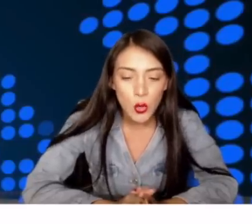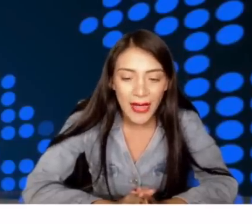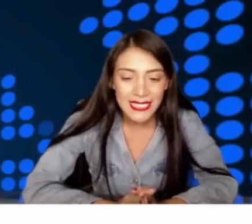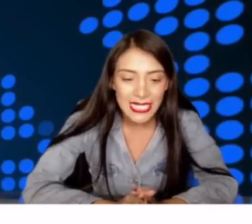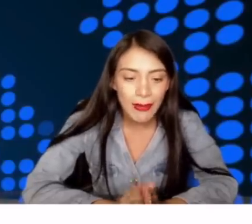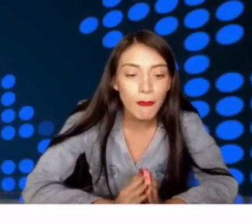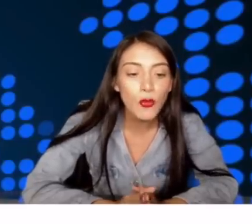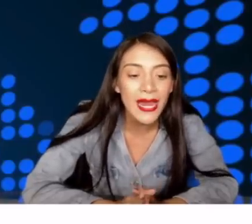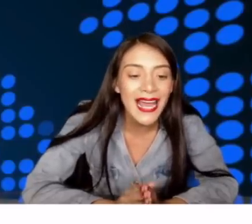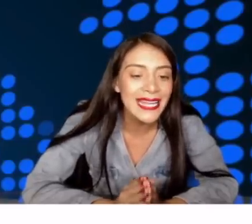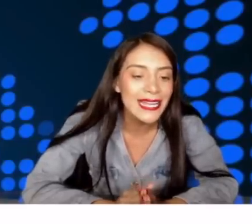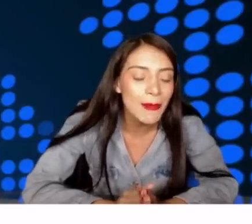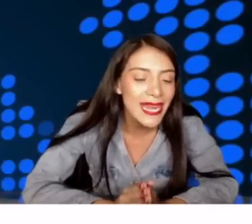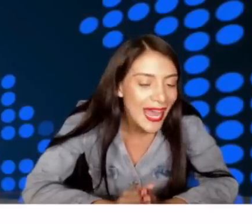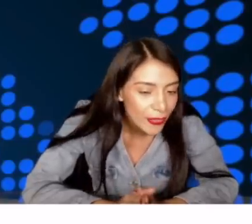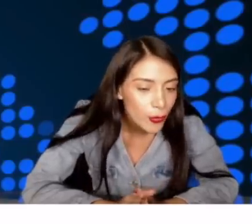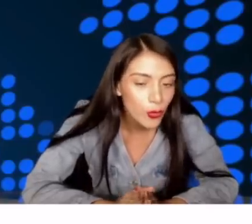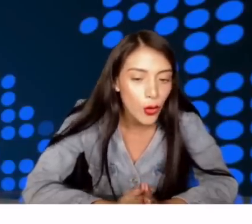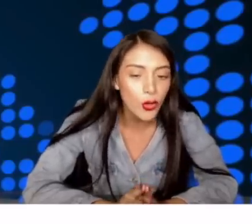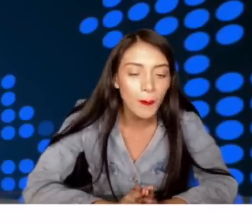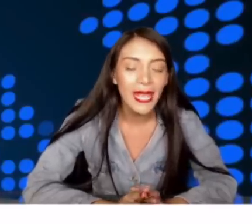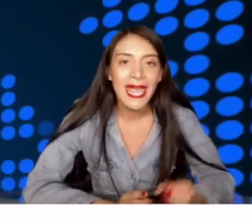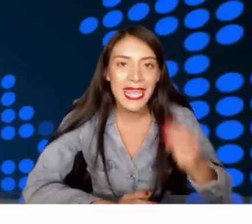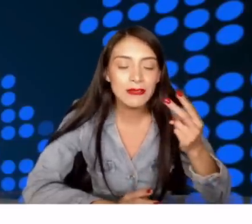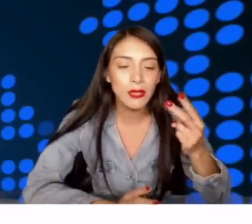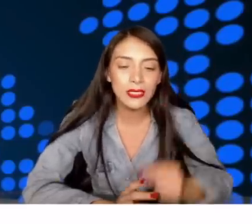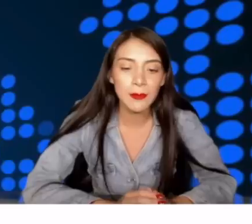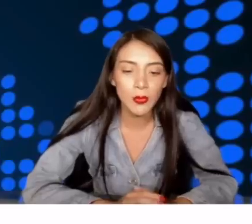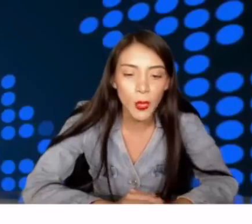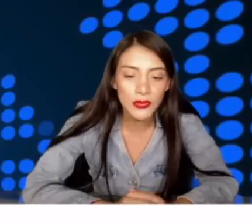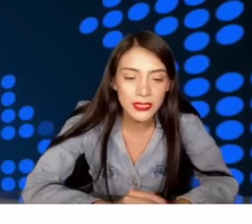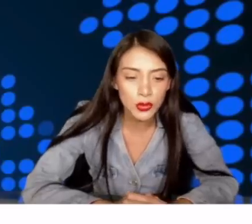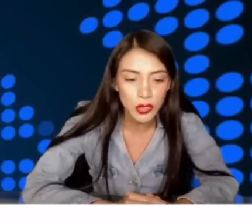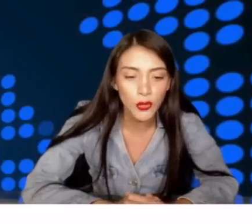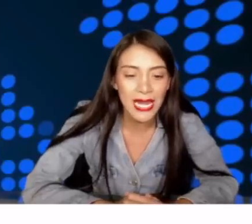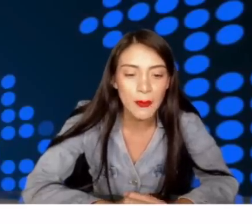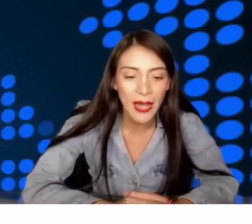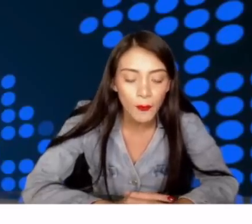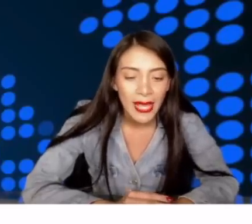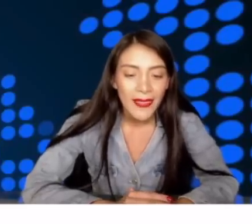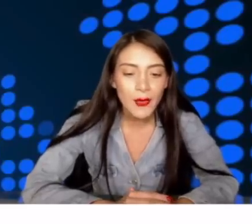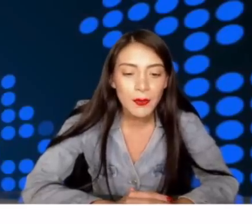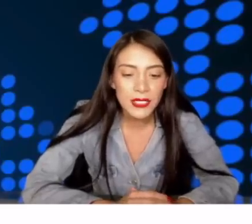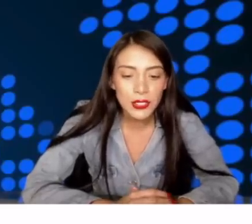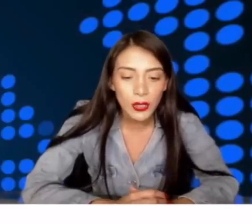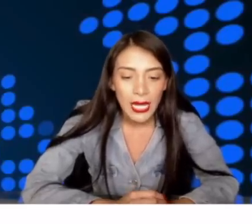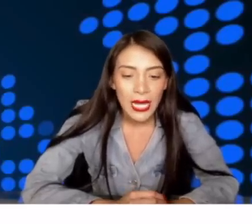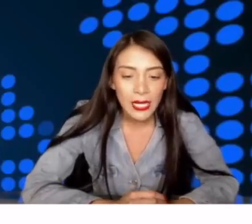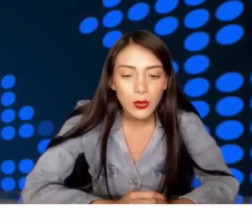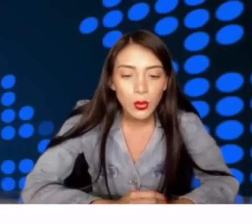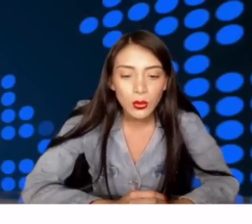Ignacio Lula da Silva fuera liberado. Ojo, eso es lo que tiene molesto a Estados Unidos: fue liberado de una